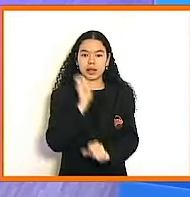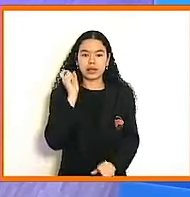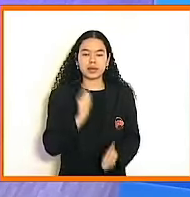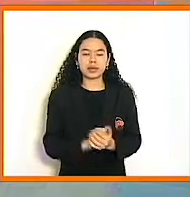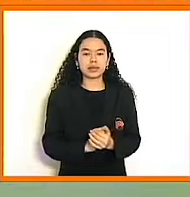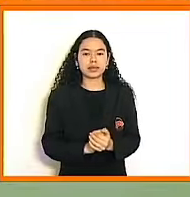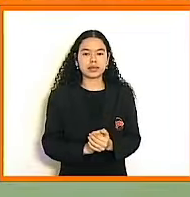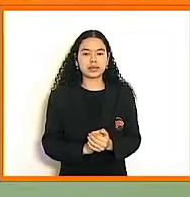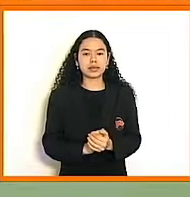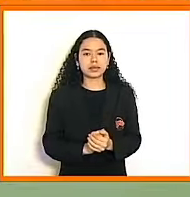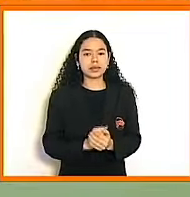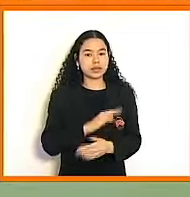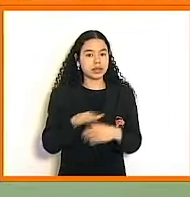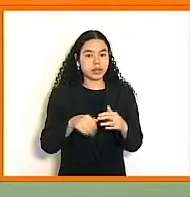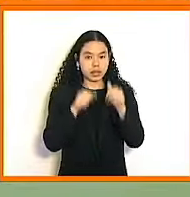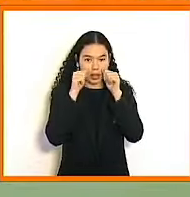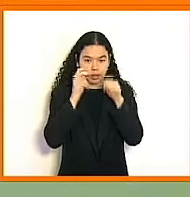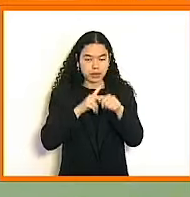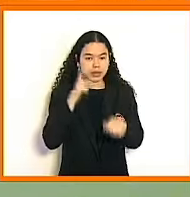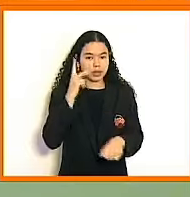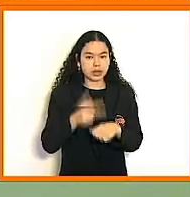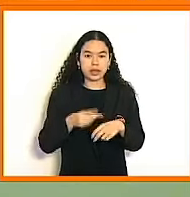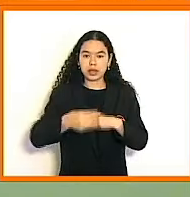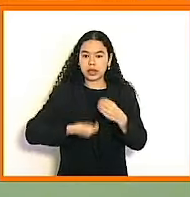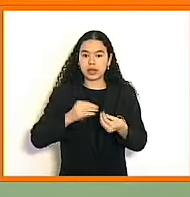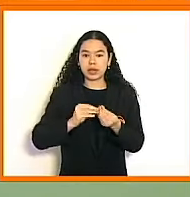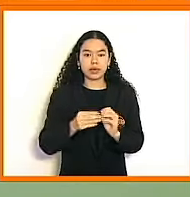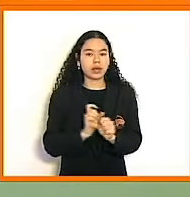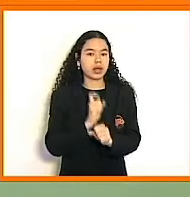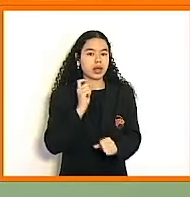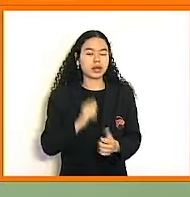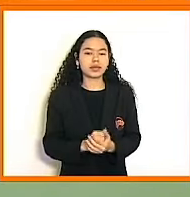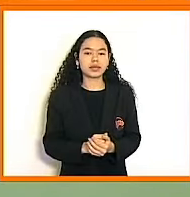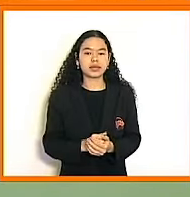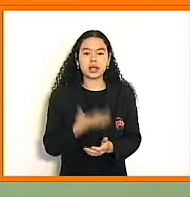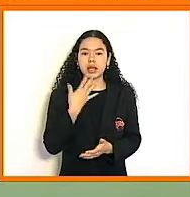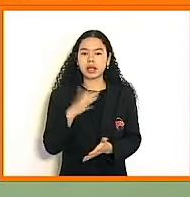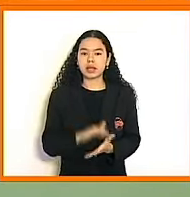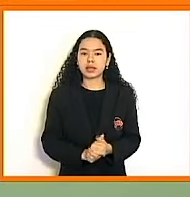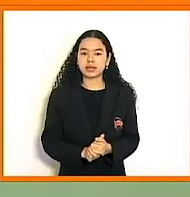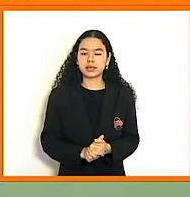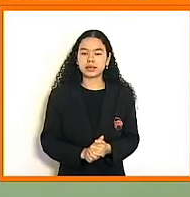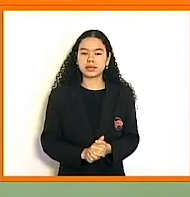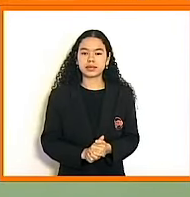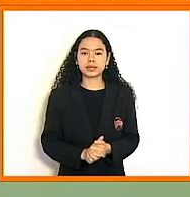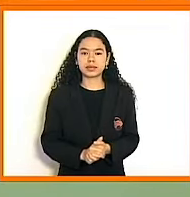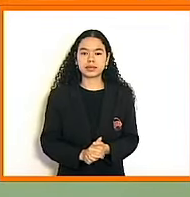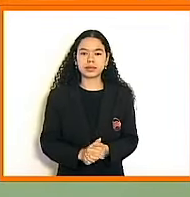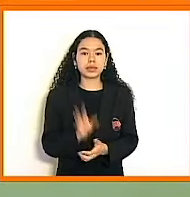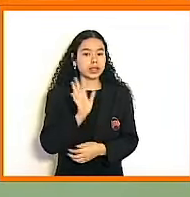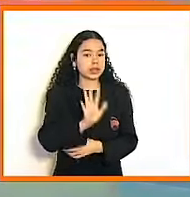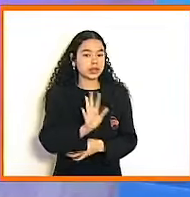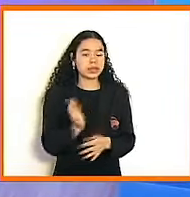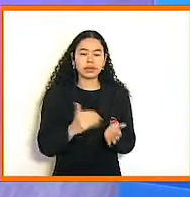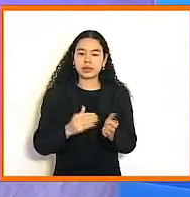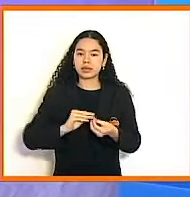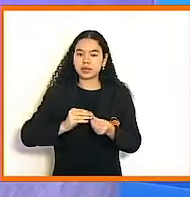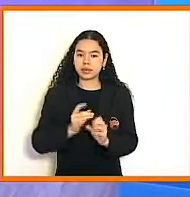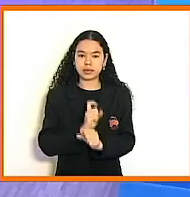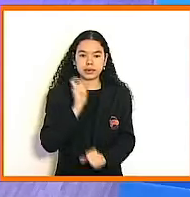ganador. Atento, si tu número seleccionado es suerte. Y este es el 5. Con mucho